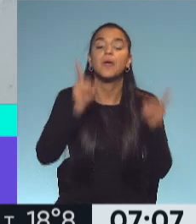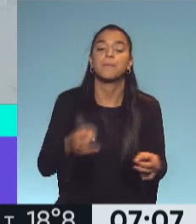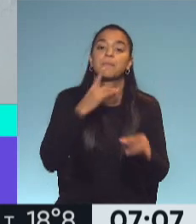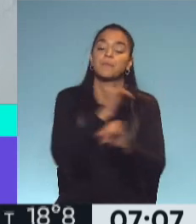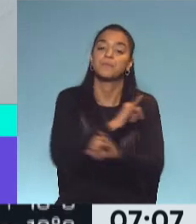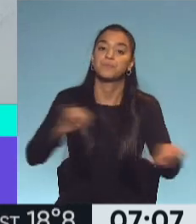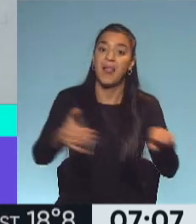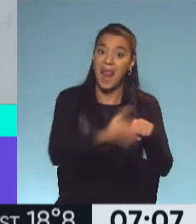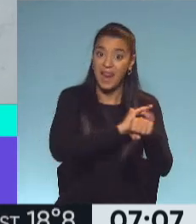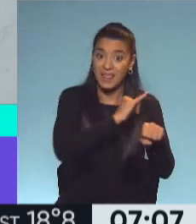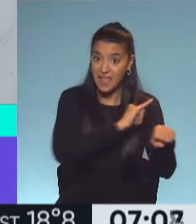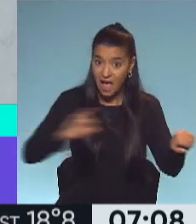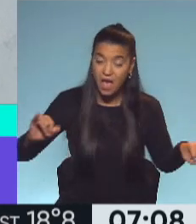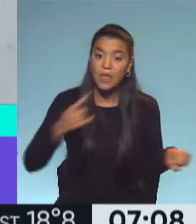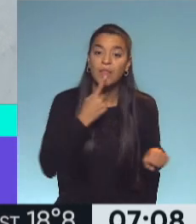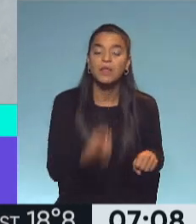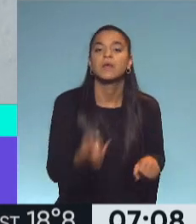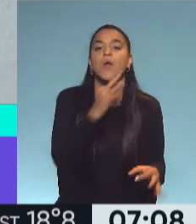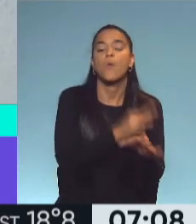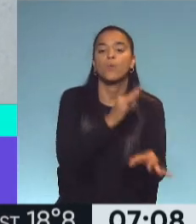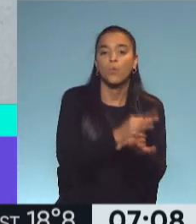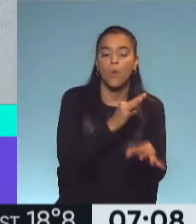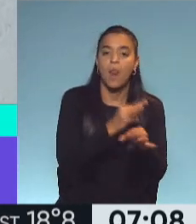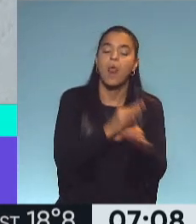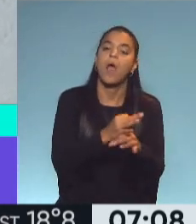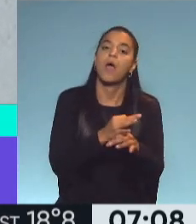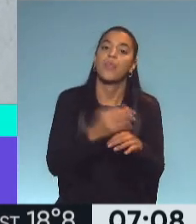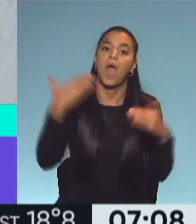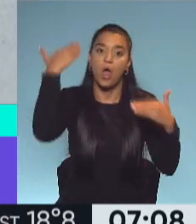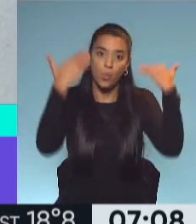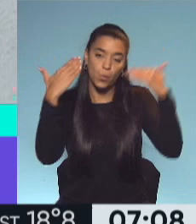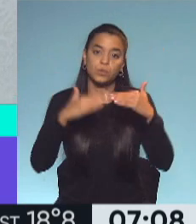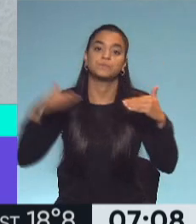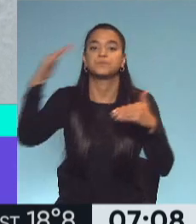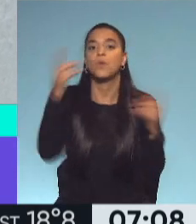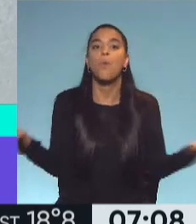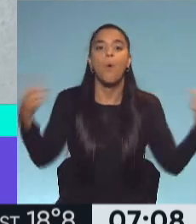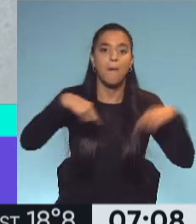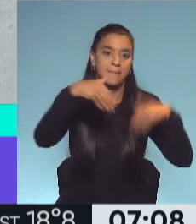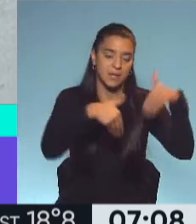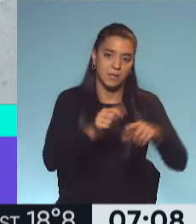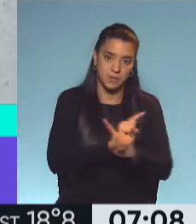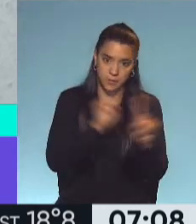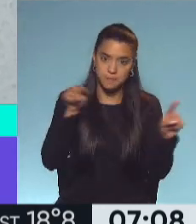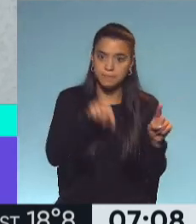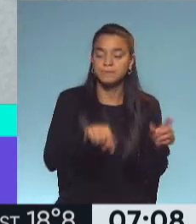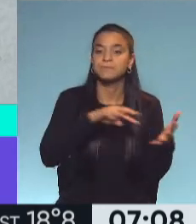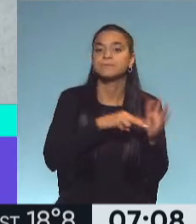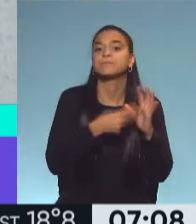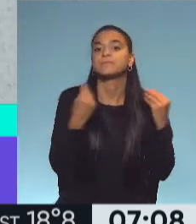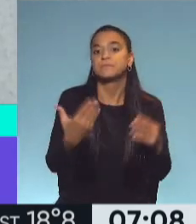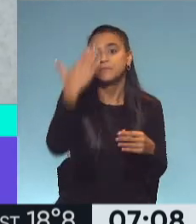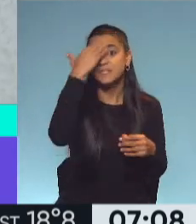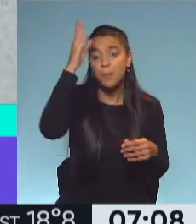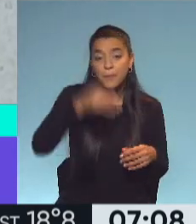Larreta que las escuelas de formación profesional y los centros de adultos no van a volver a la presencialidad, porque eso significa que el